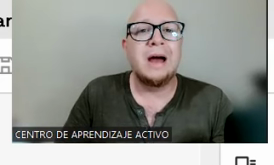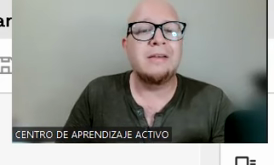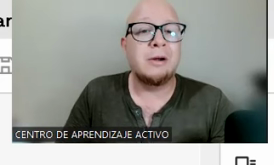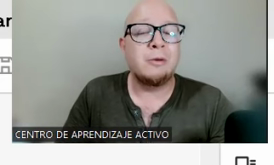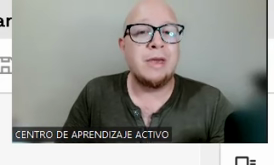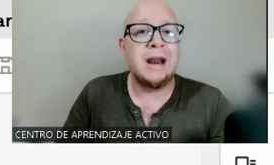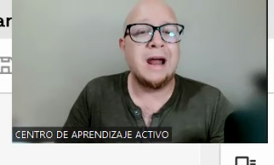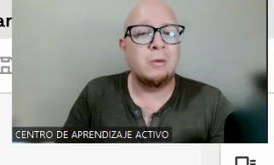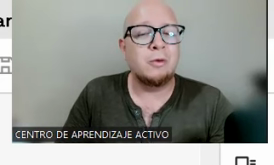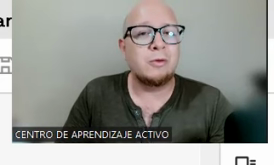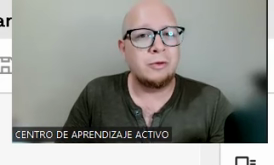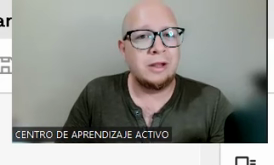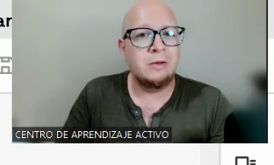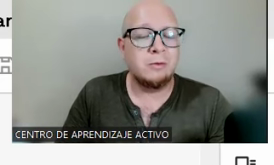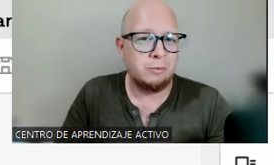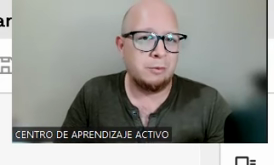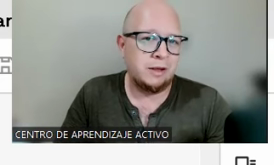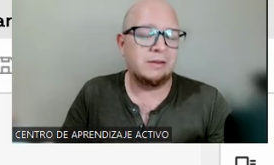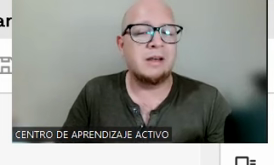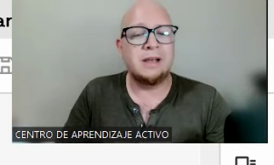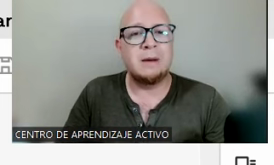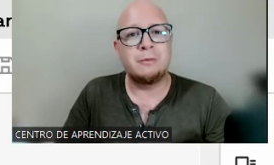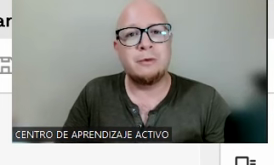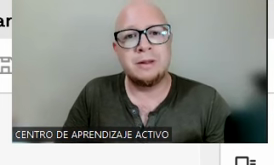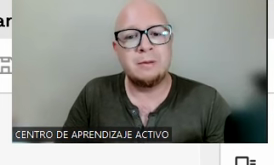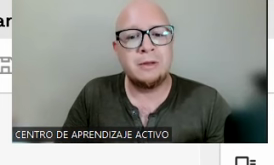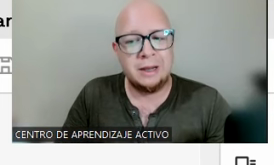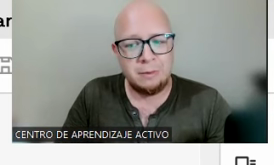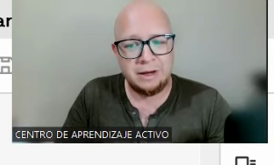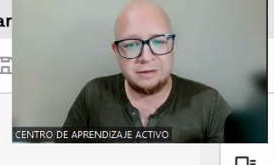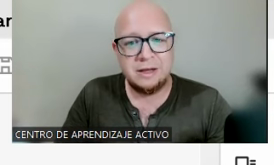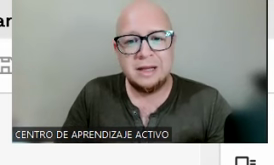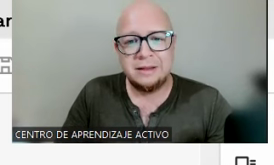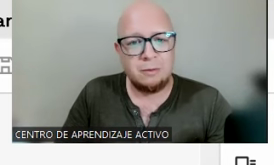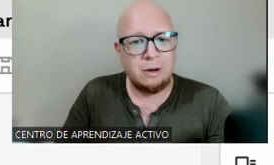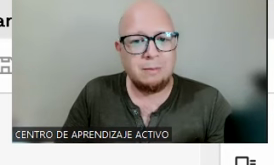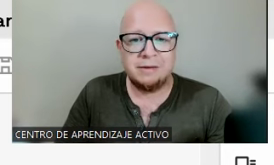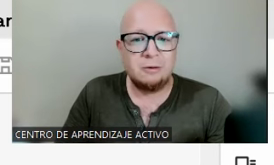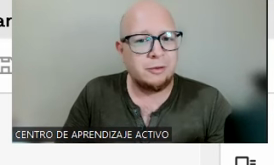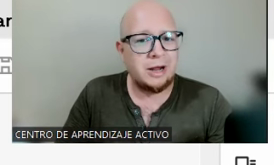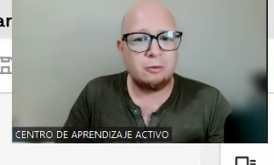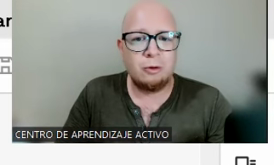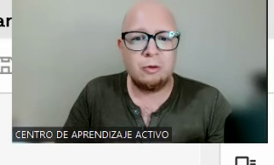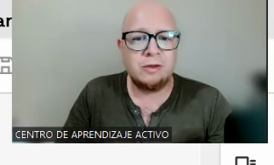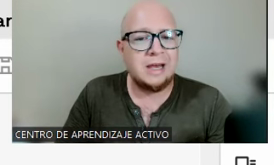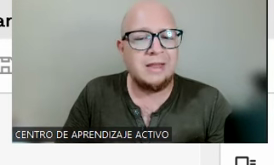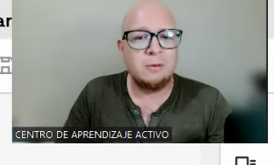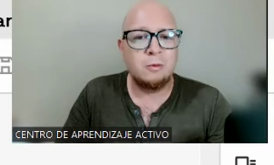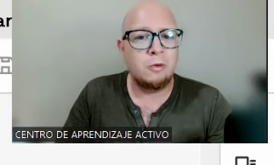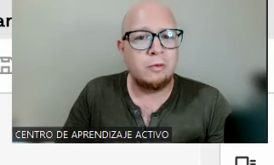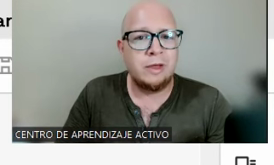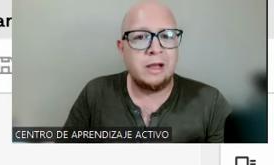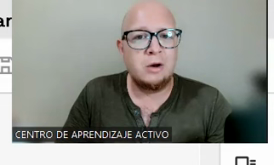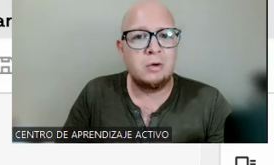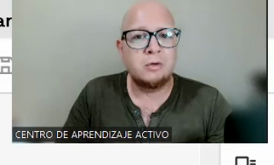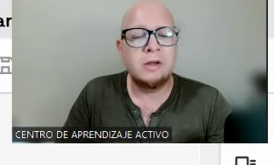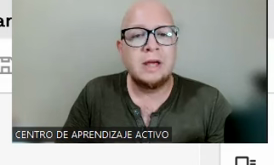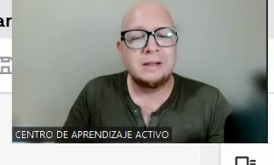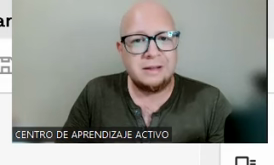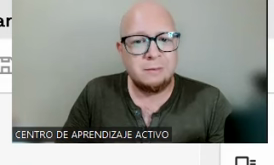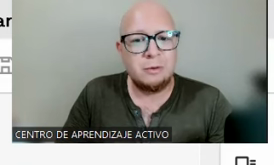a desarrollar algunos contenidos correspondientes a este campo formativo de lenguajes. Tal cual, vas a encontrar todos y cada uno de